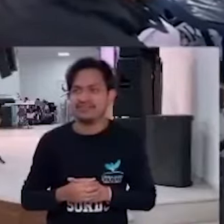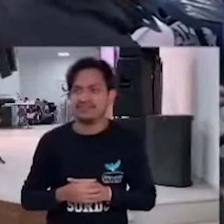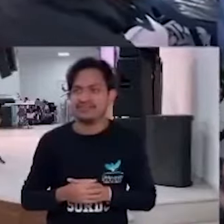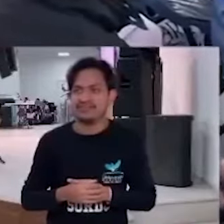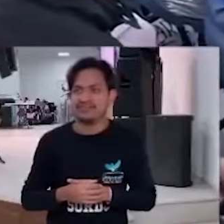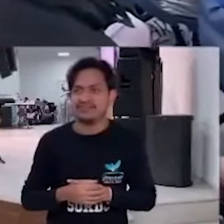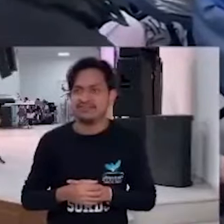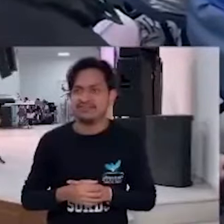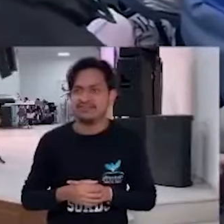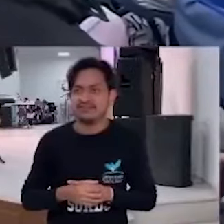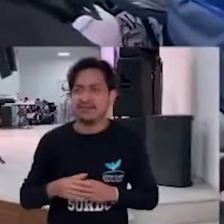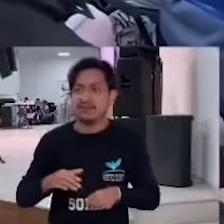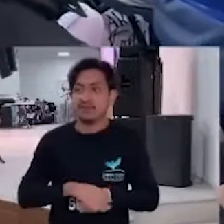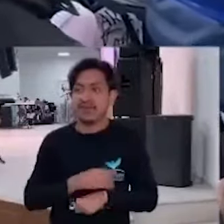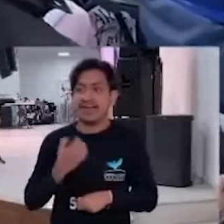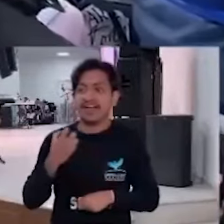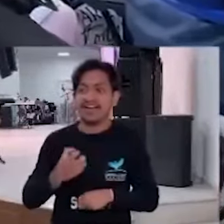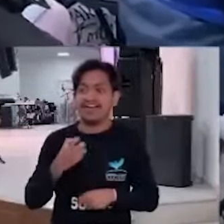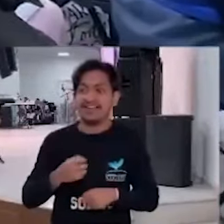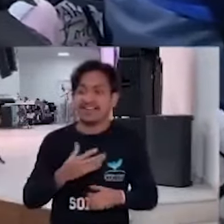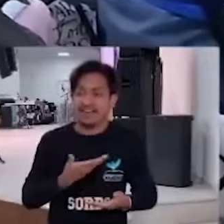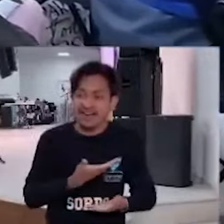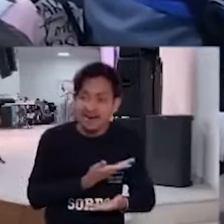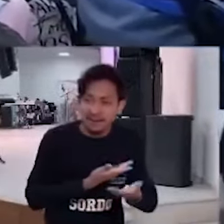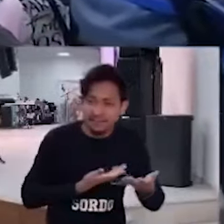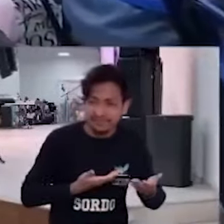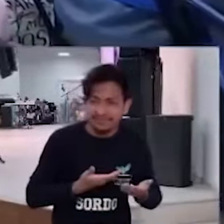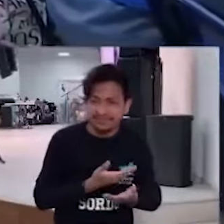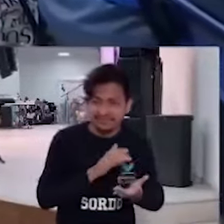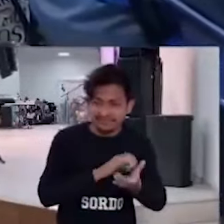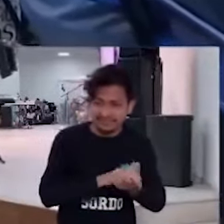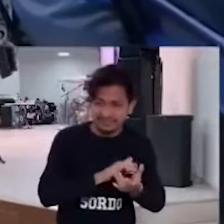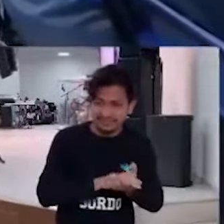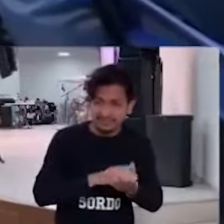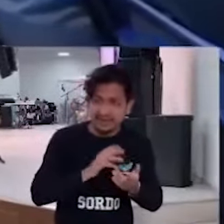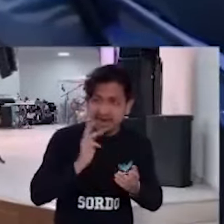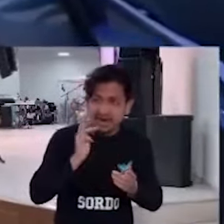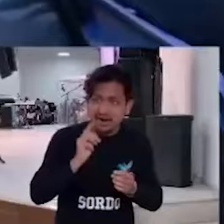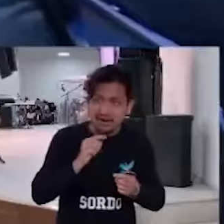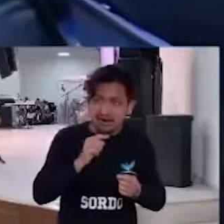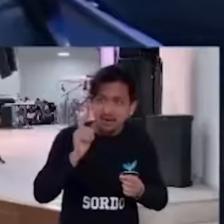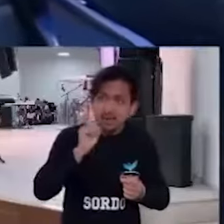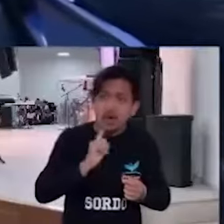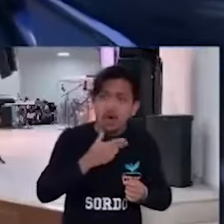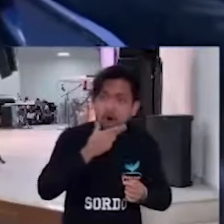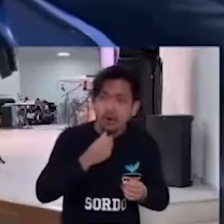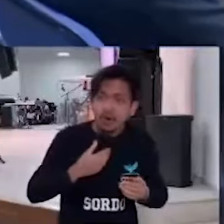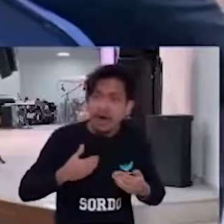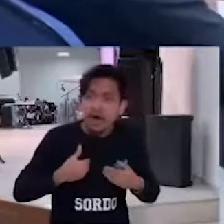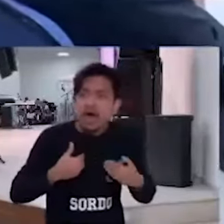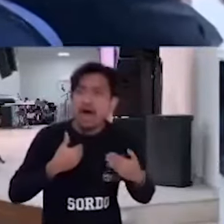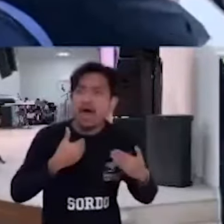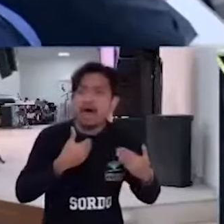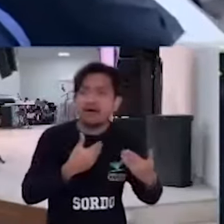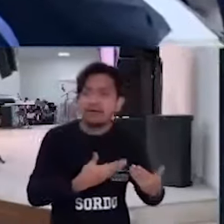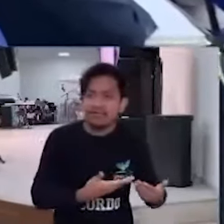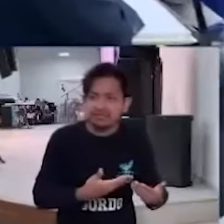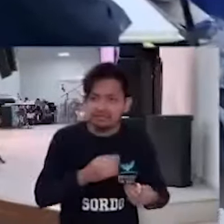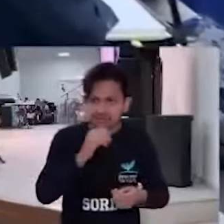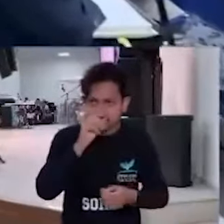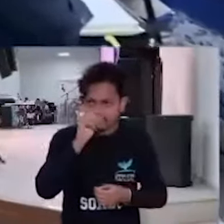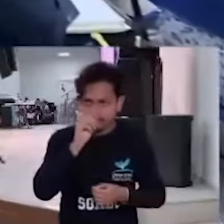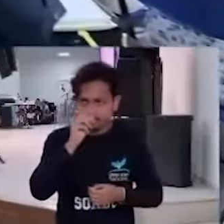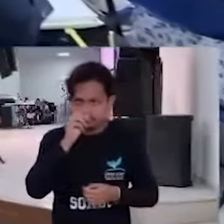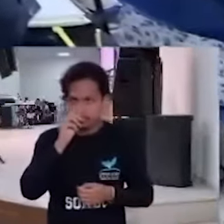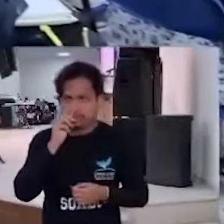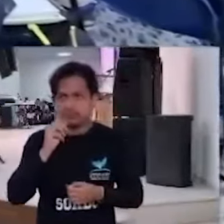Por eso es que la comunicación habla de la transparencia que queremos que haya tanto en el matrimonio